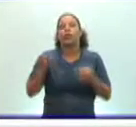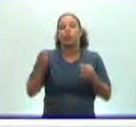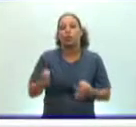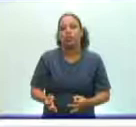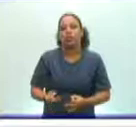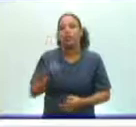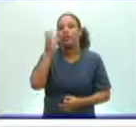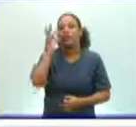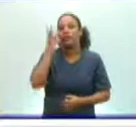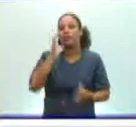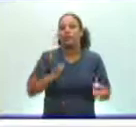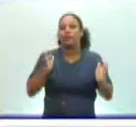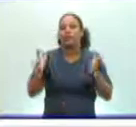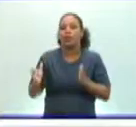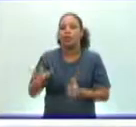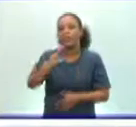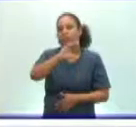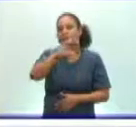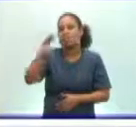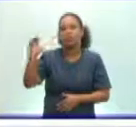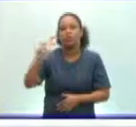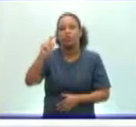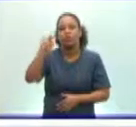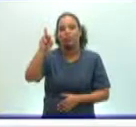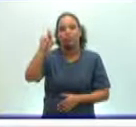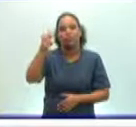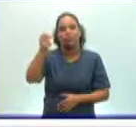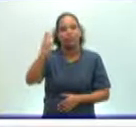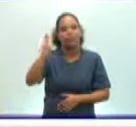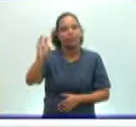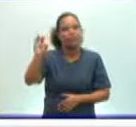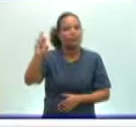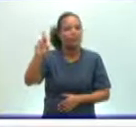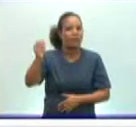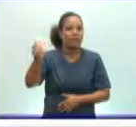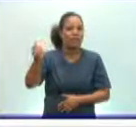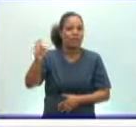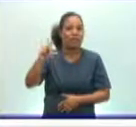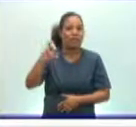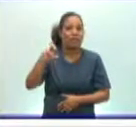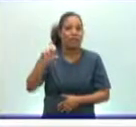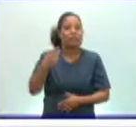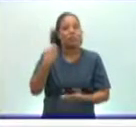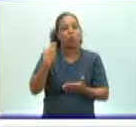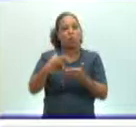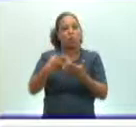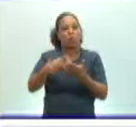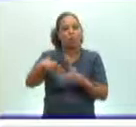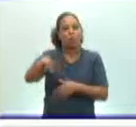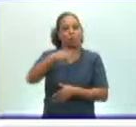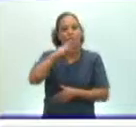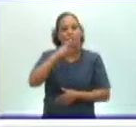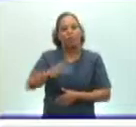Efectivamente, a la tercera parte del teorema de las transversales. Comprueba tu respuesta.